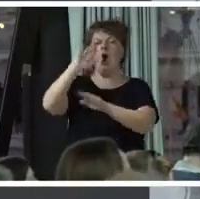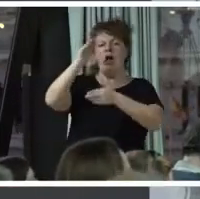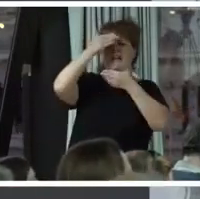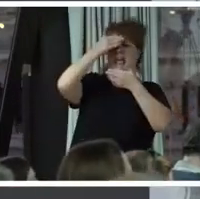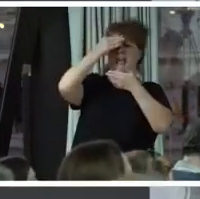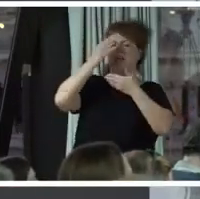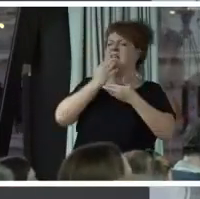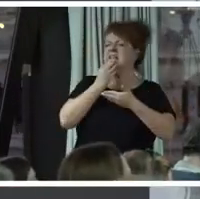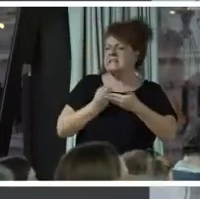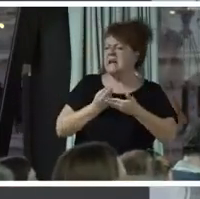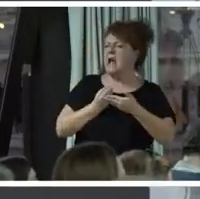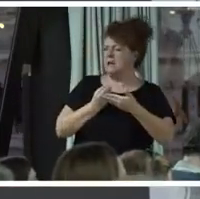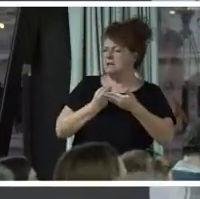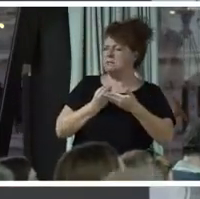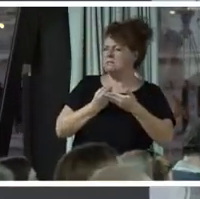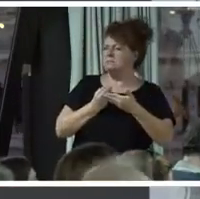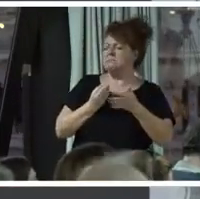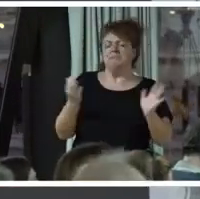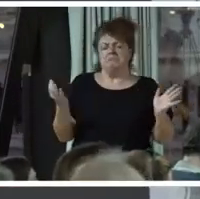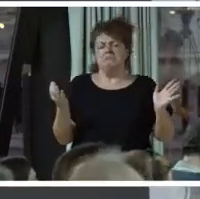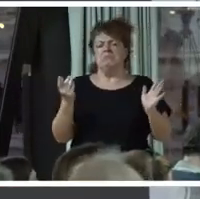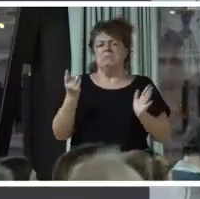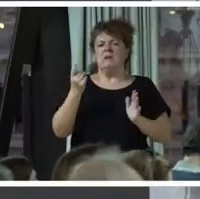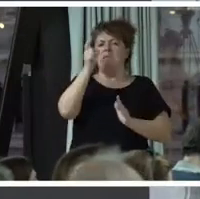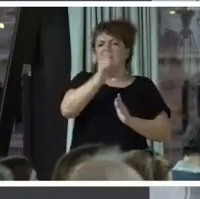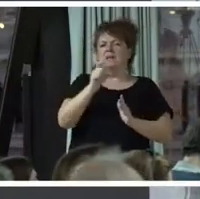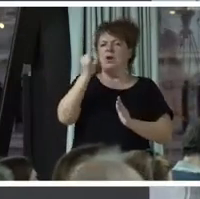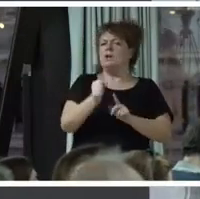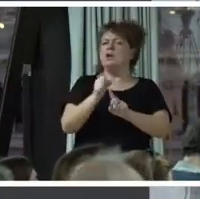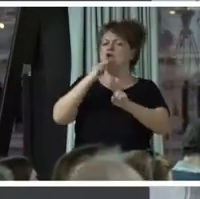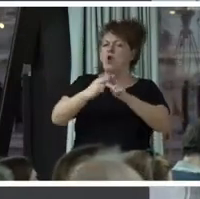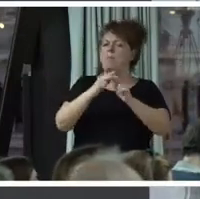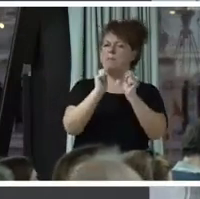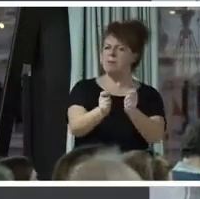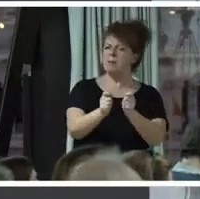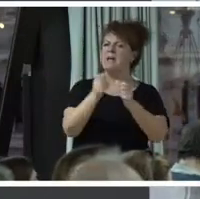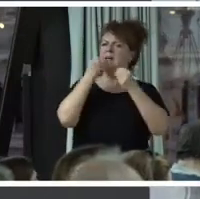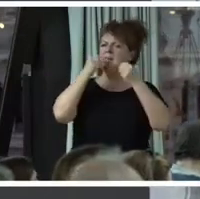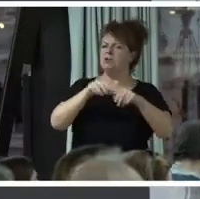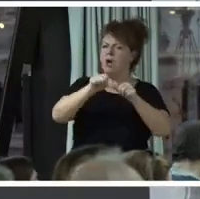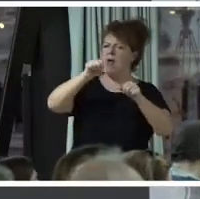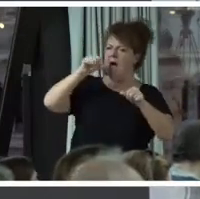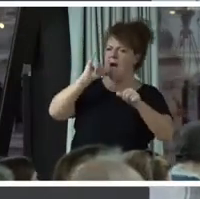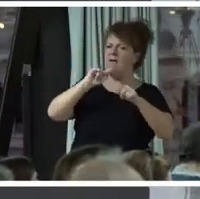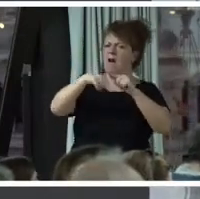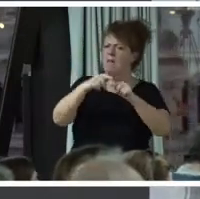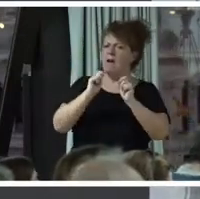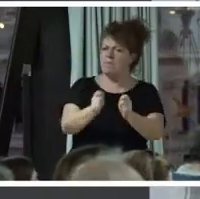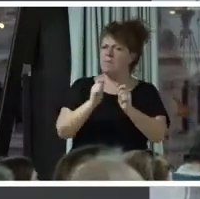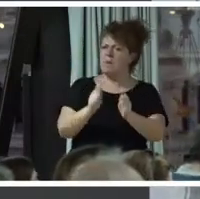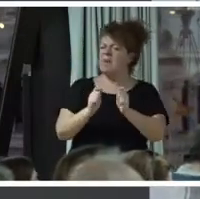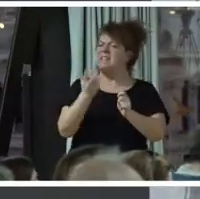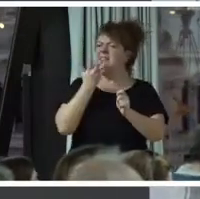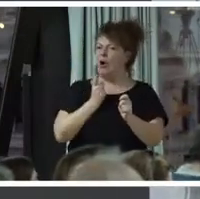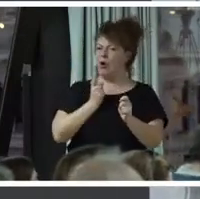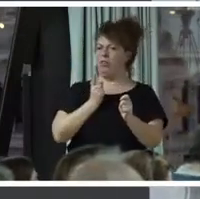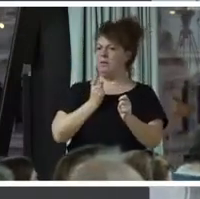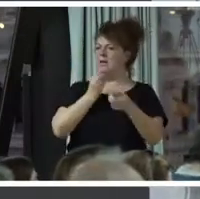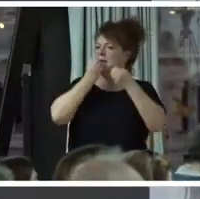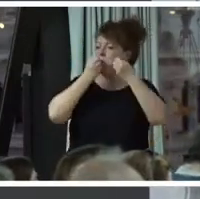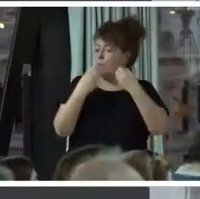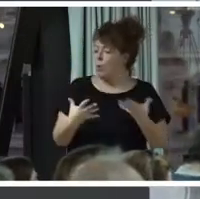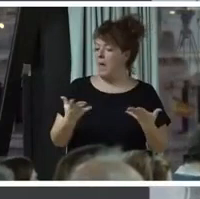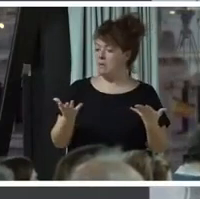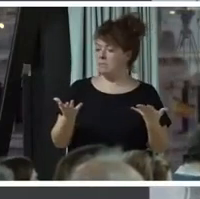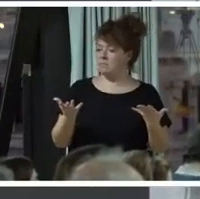israelís las personas asesinadas como debe ser por cierto tienen nombres tienen historias tienen familias y se conocen y está muy bien